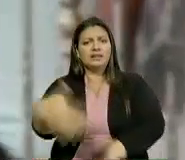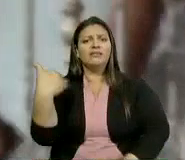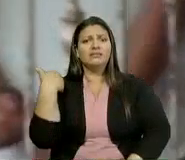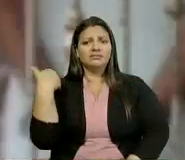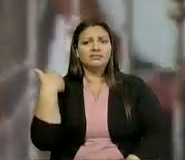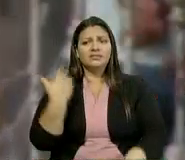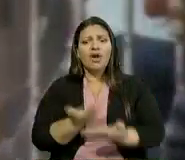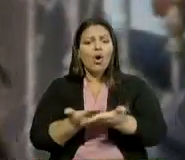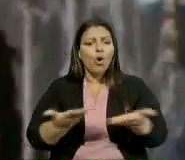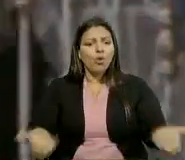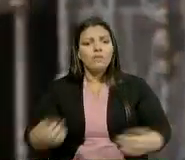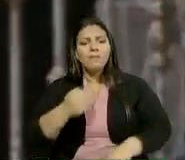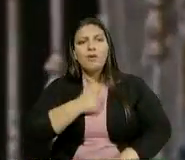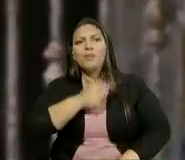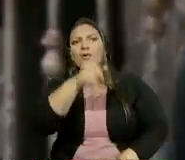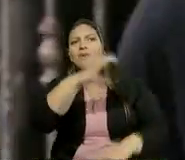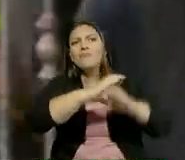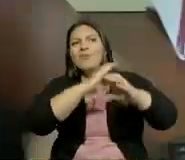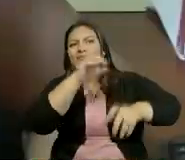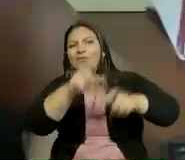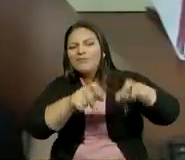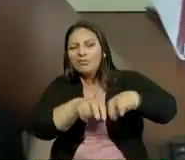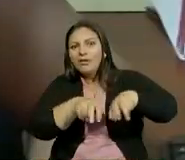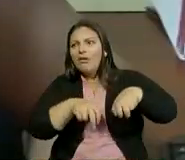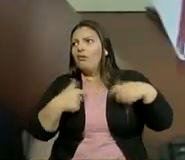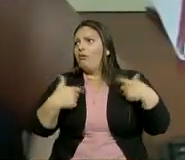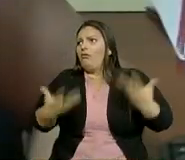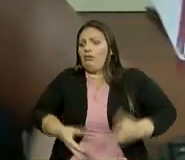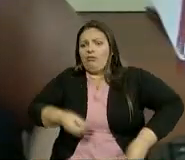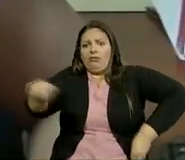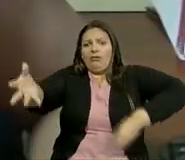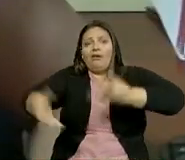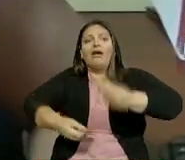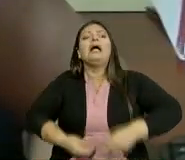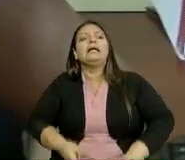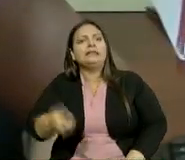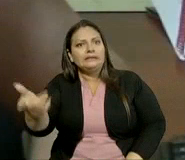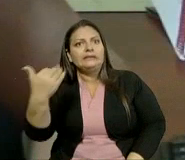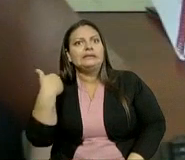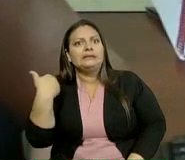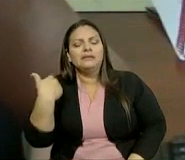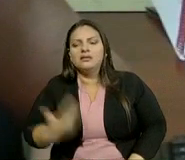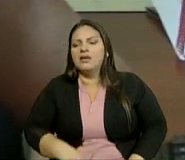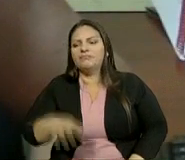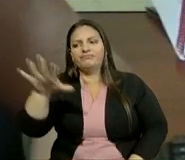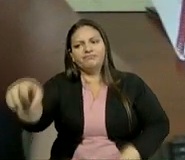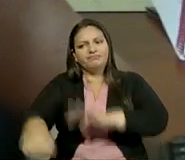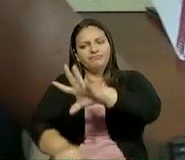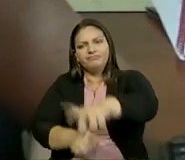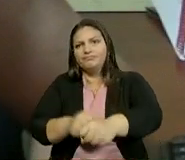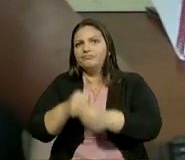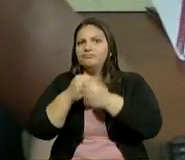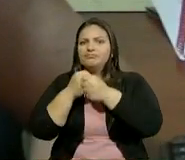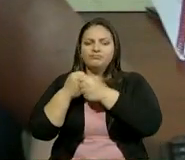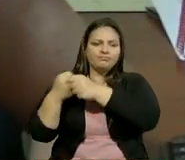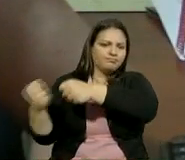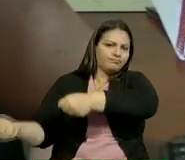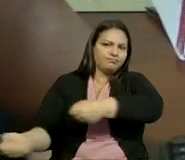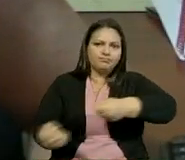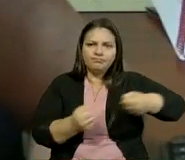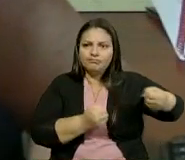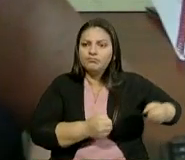pertenecientes a los pasajeros del bus asaltado y el arma. Hemos recogido ya elementos de convicción suficientes como para formularles cargos por un